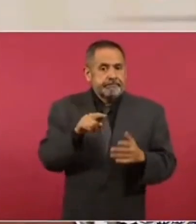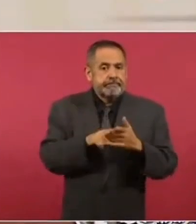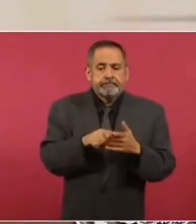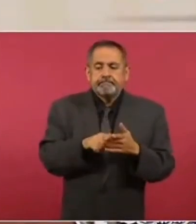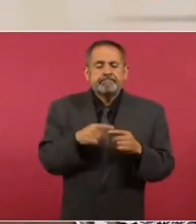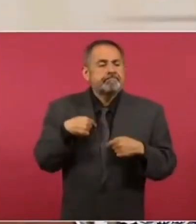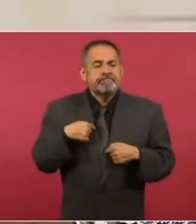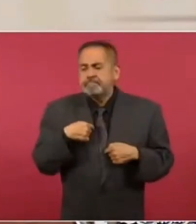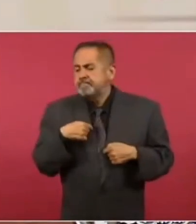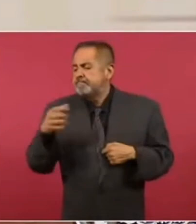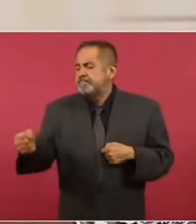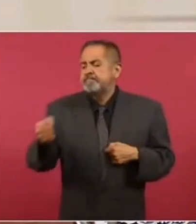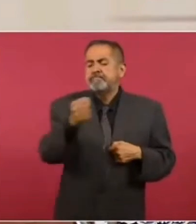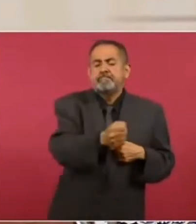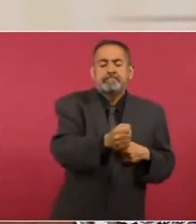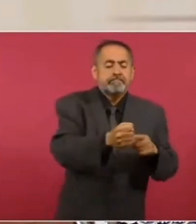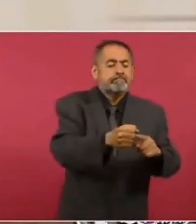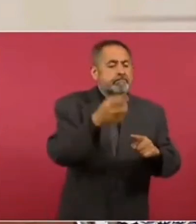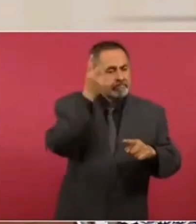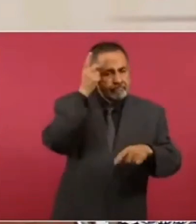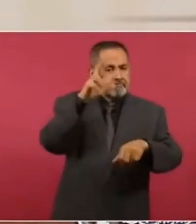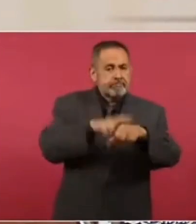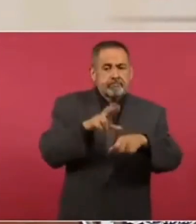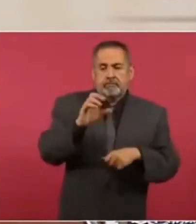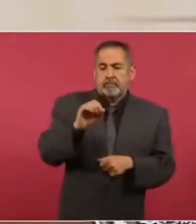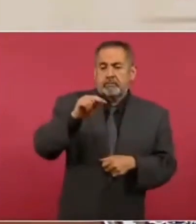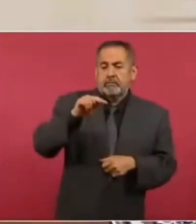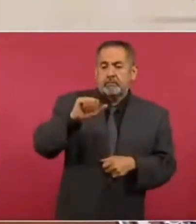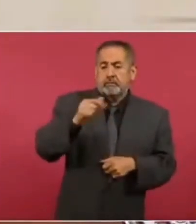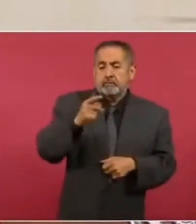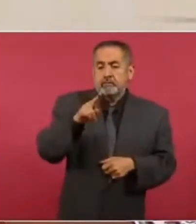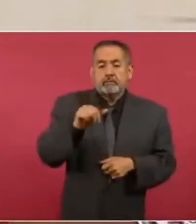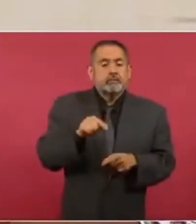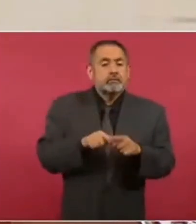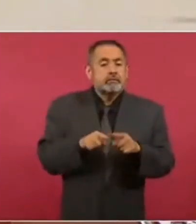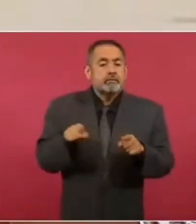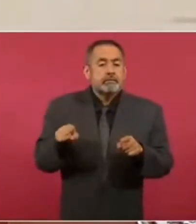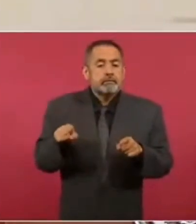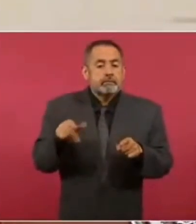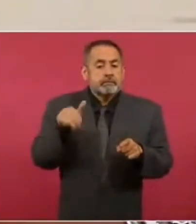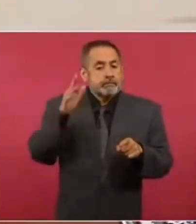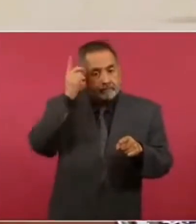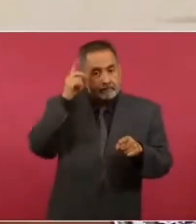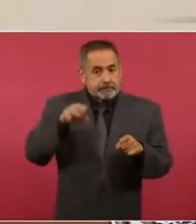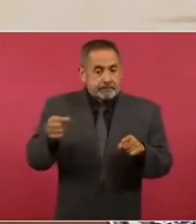Nombra Fox de director de Conagua al que era